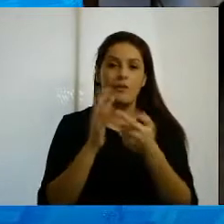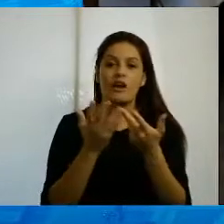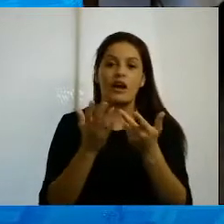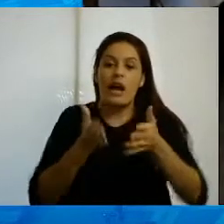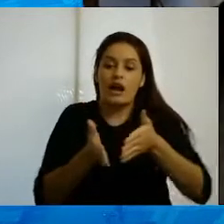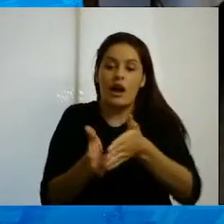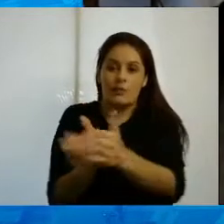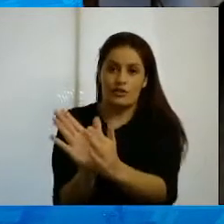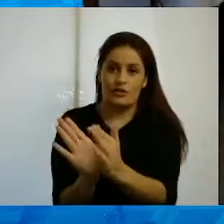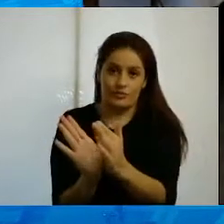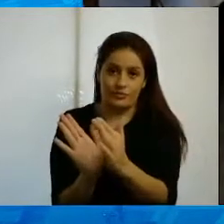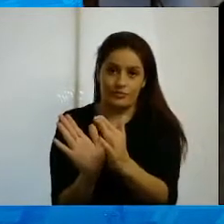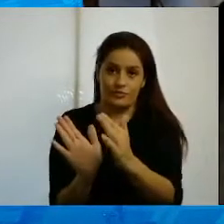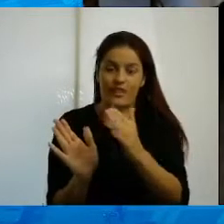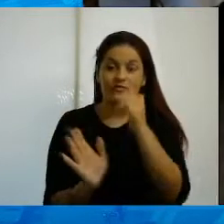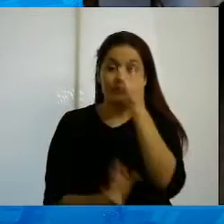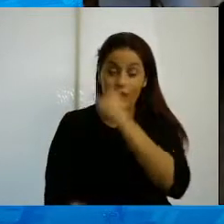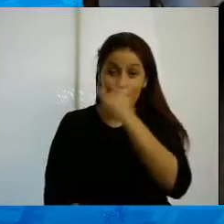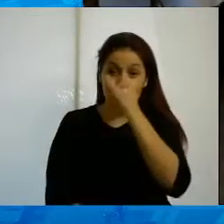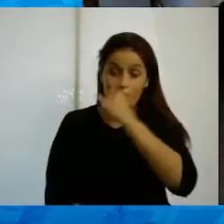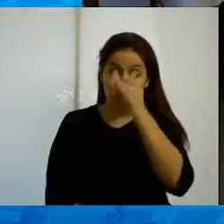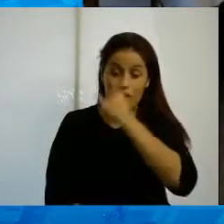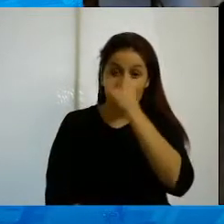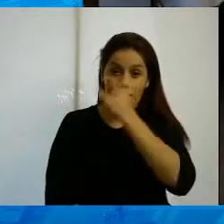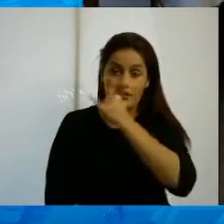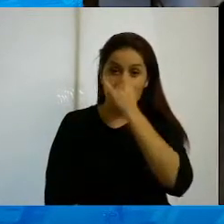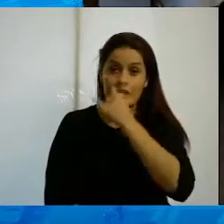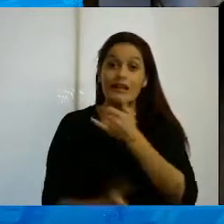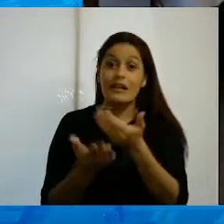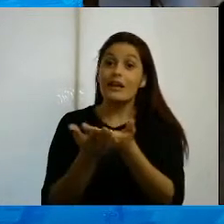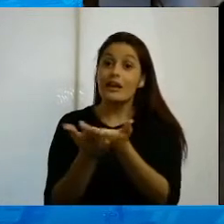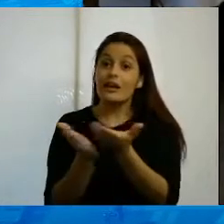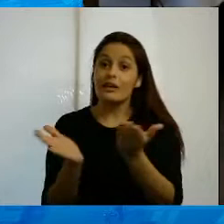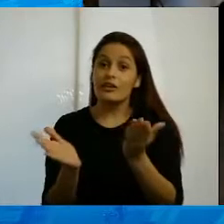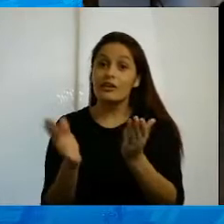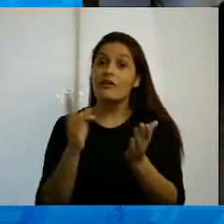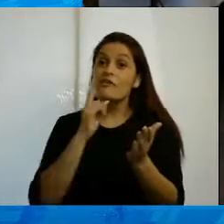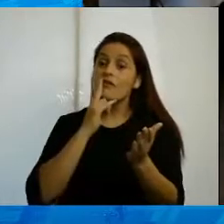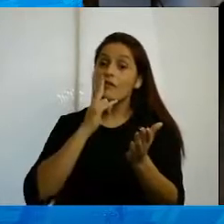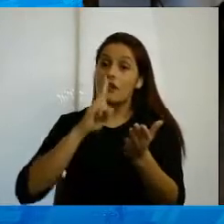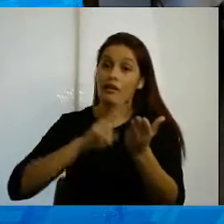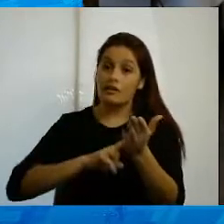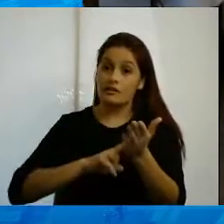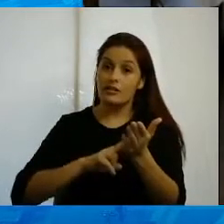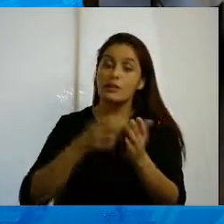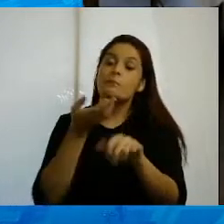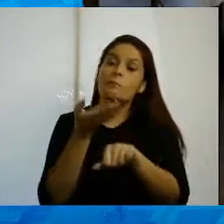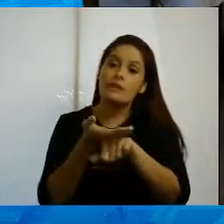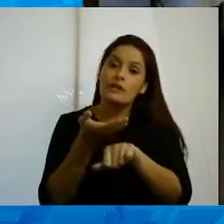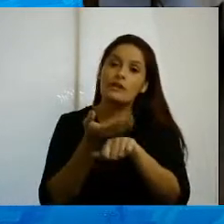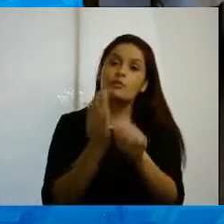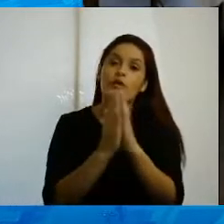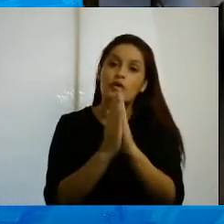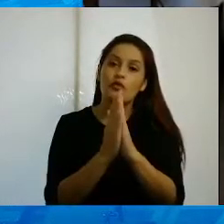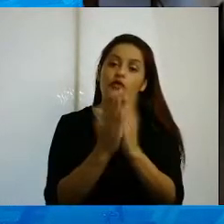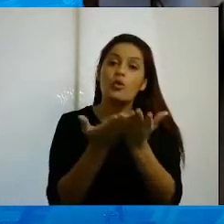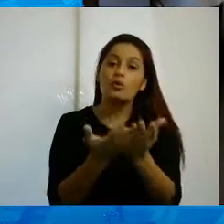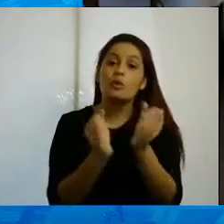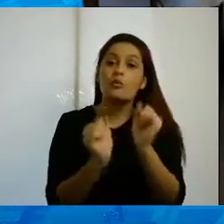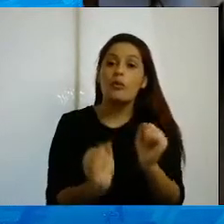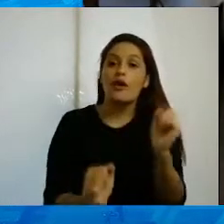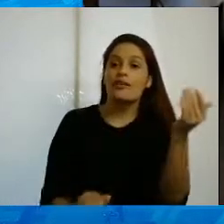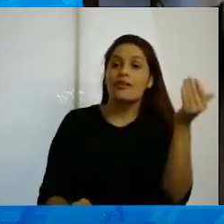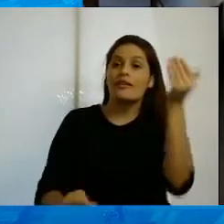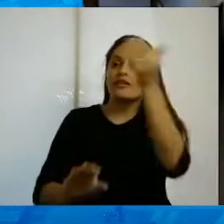camino, la basura. Y bueno, ellos entiendo que iban a enviar una carta y le iban a pedir si en algún minuto usted puede